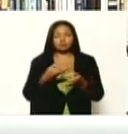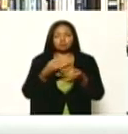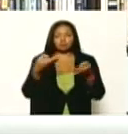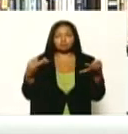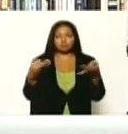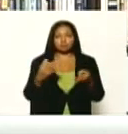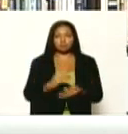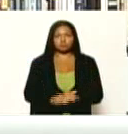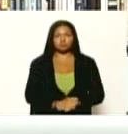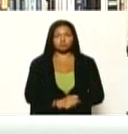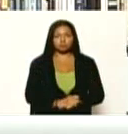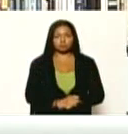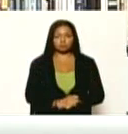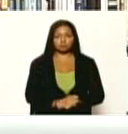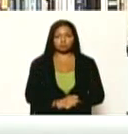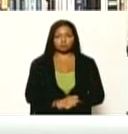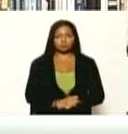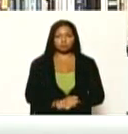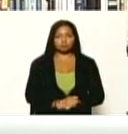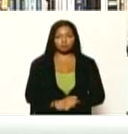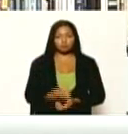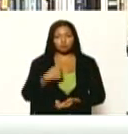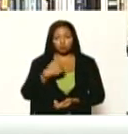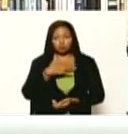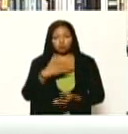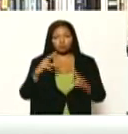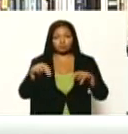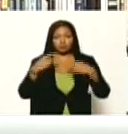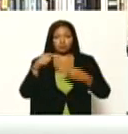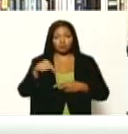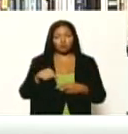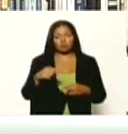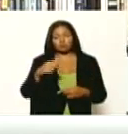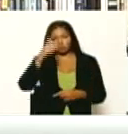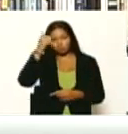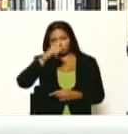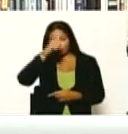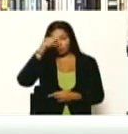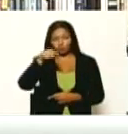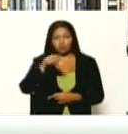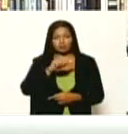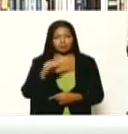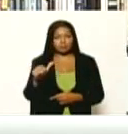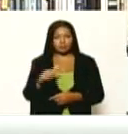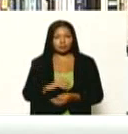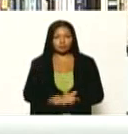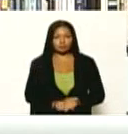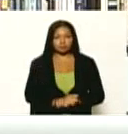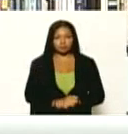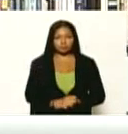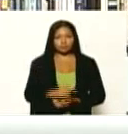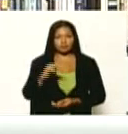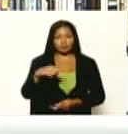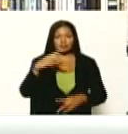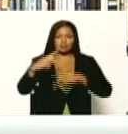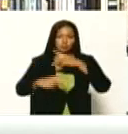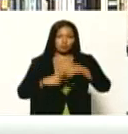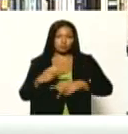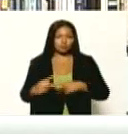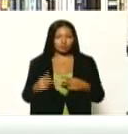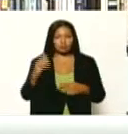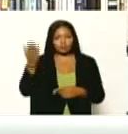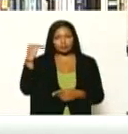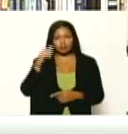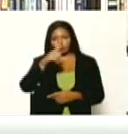impecable. Quiero ratificar hoy domingo, a una semana de ese proceso, del